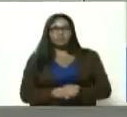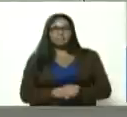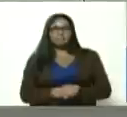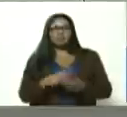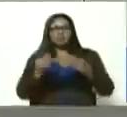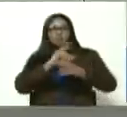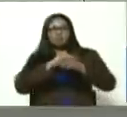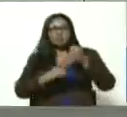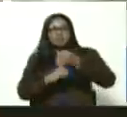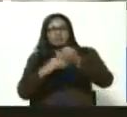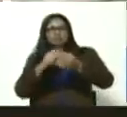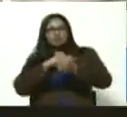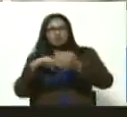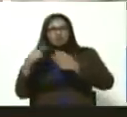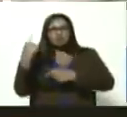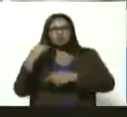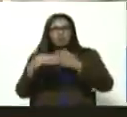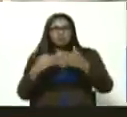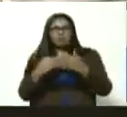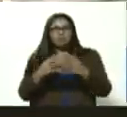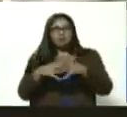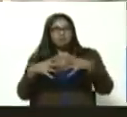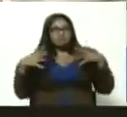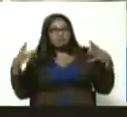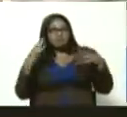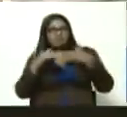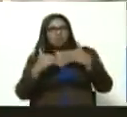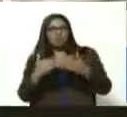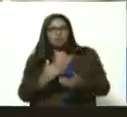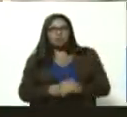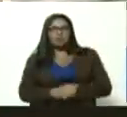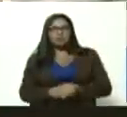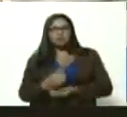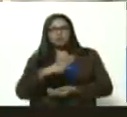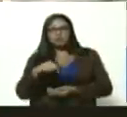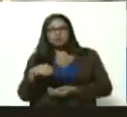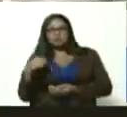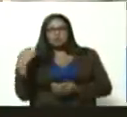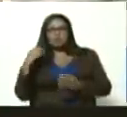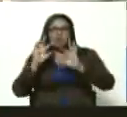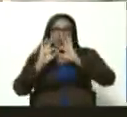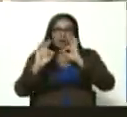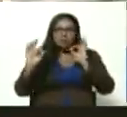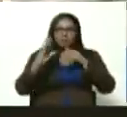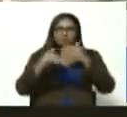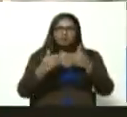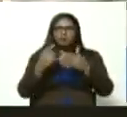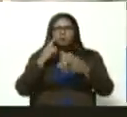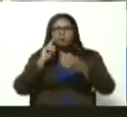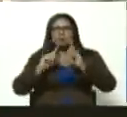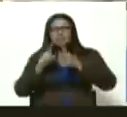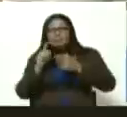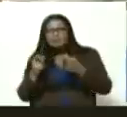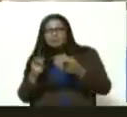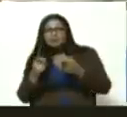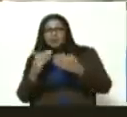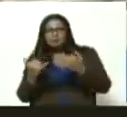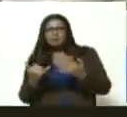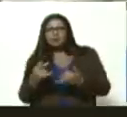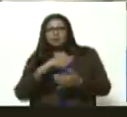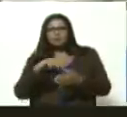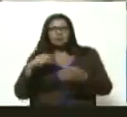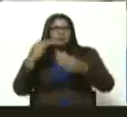que tenemos nosotros enorme y 'alejandro' cada vez de la dependencia bueno del